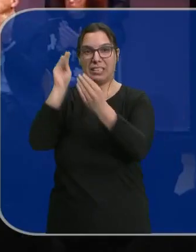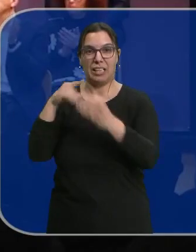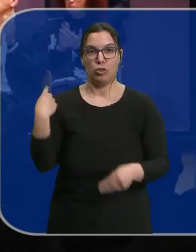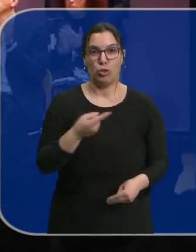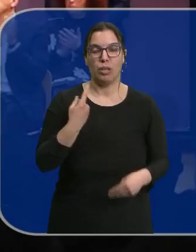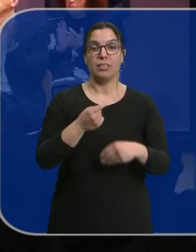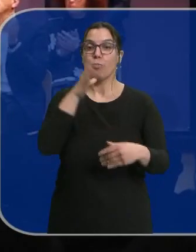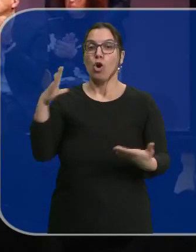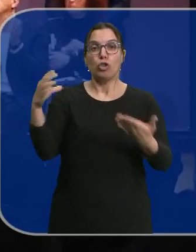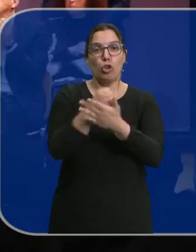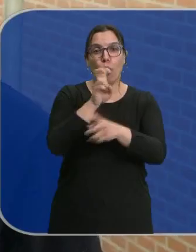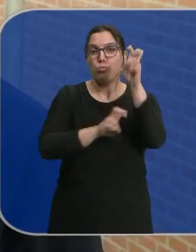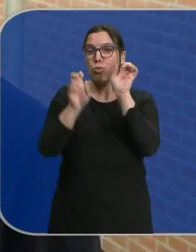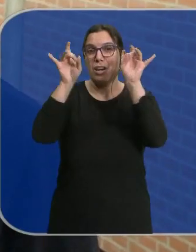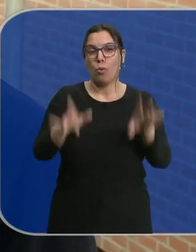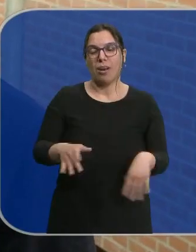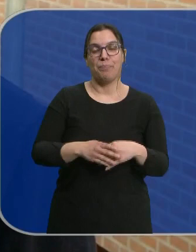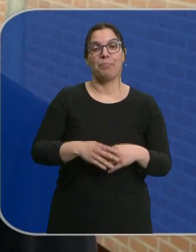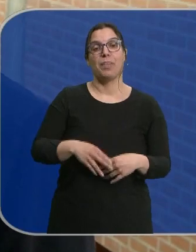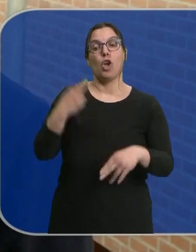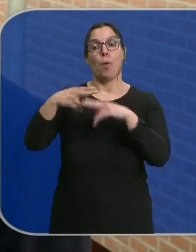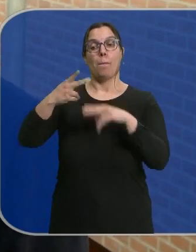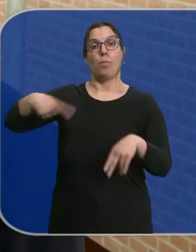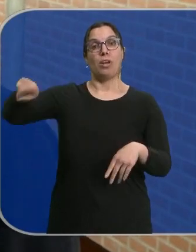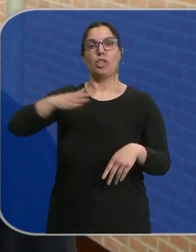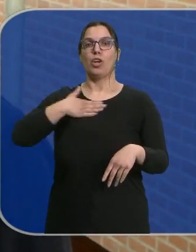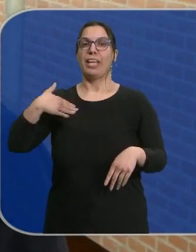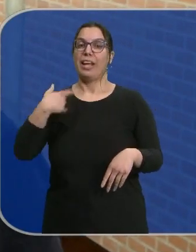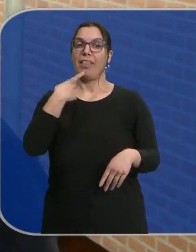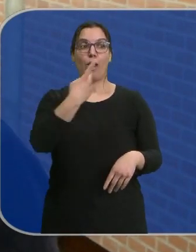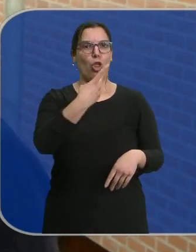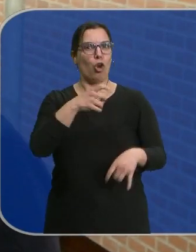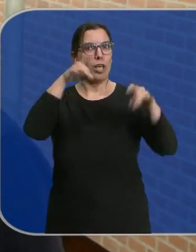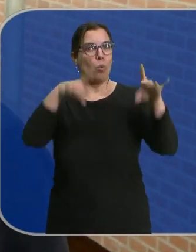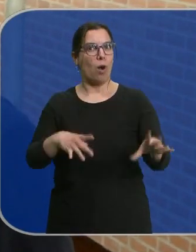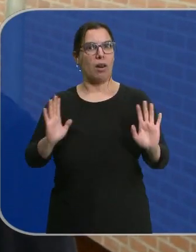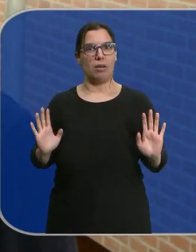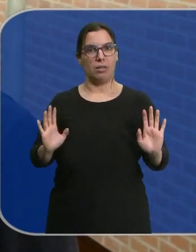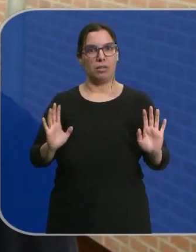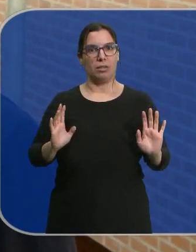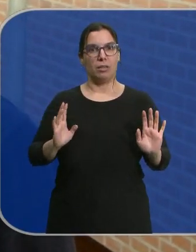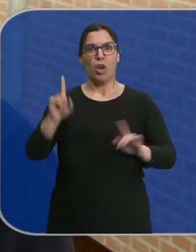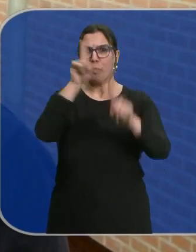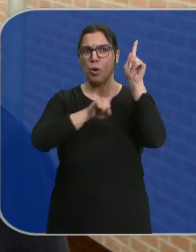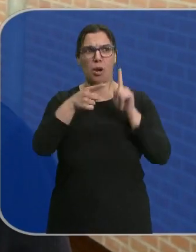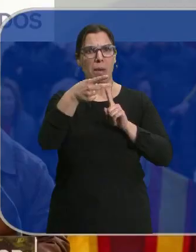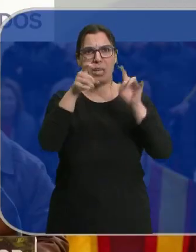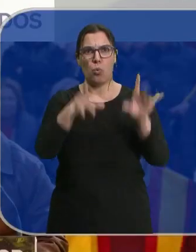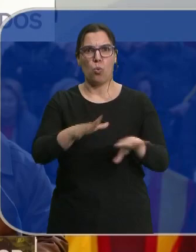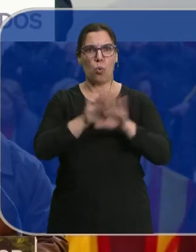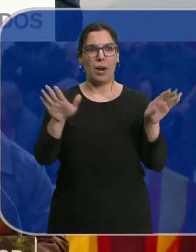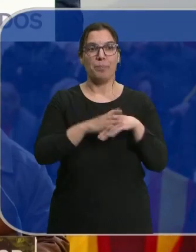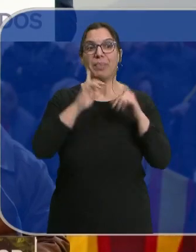nosotras... Porque todos buscan lo mismo. Ellos quieren decirte que son como tú, que tienen los mismos problemas que